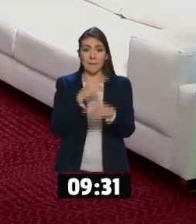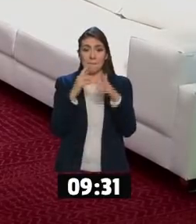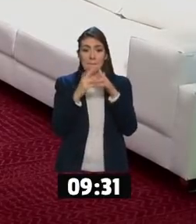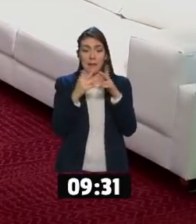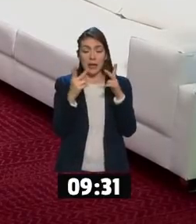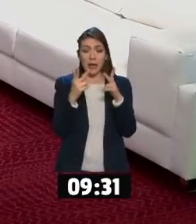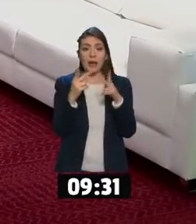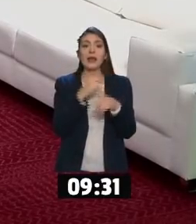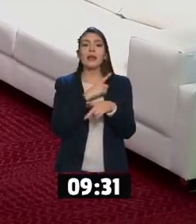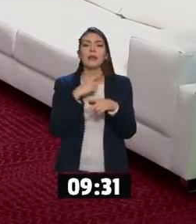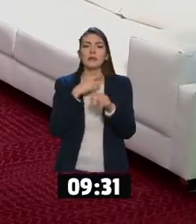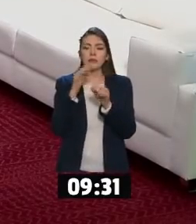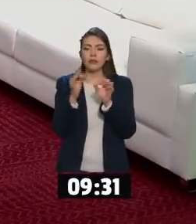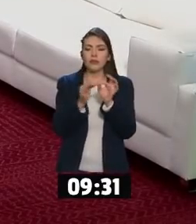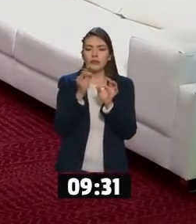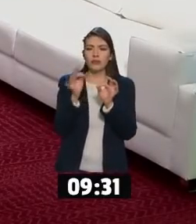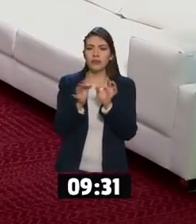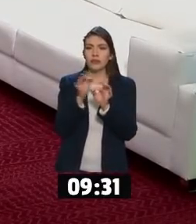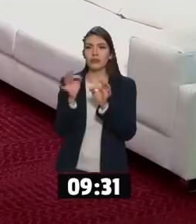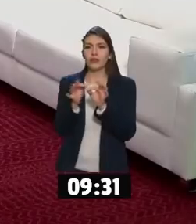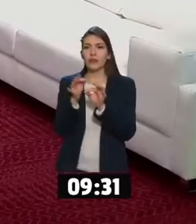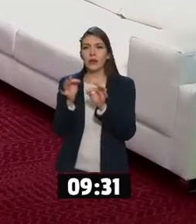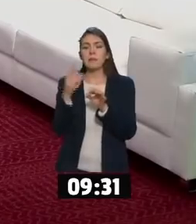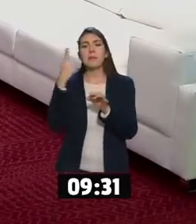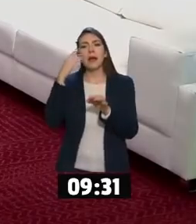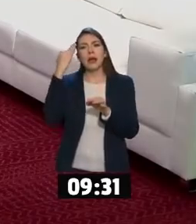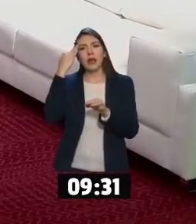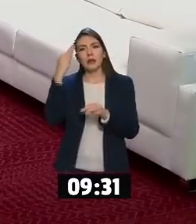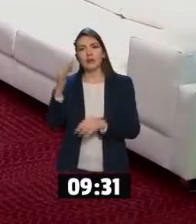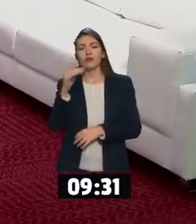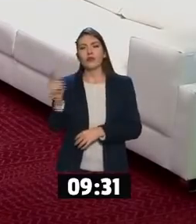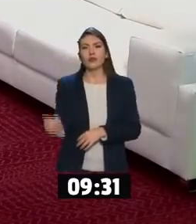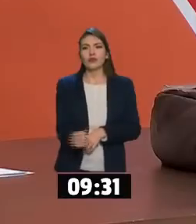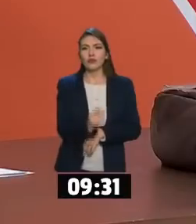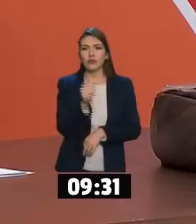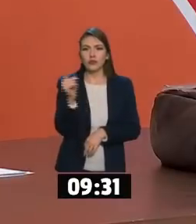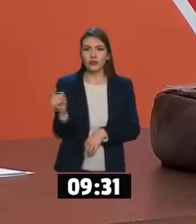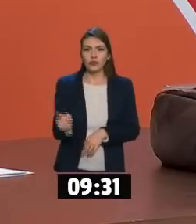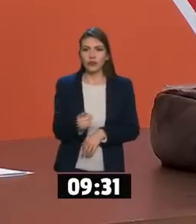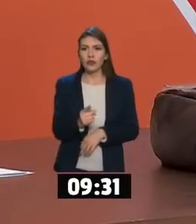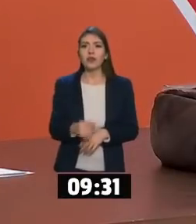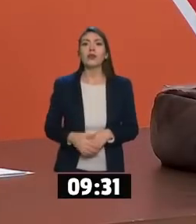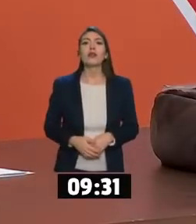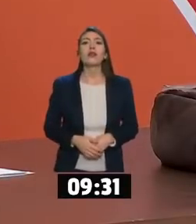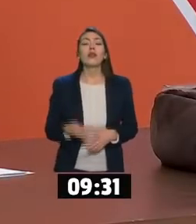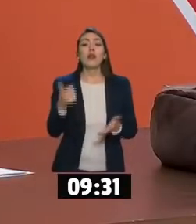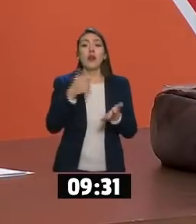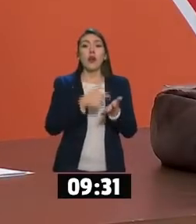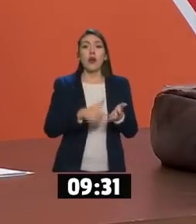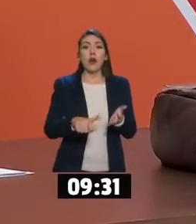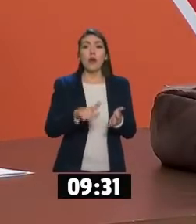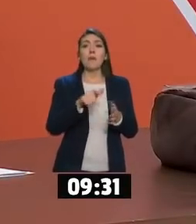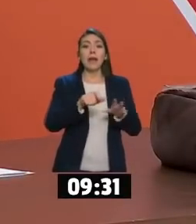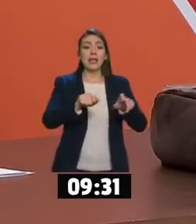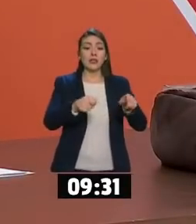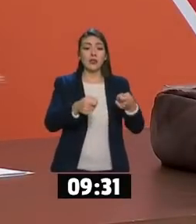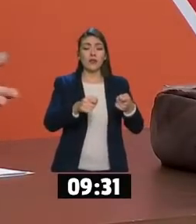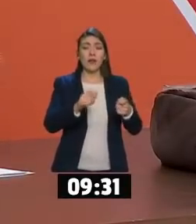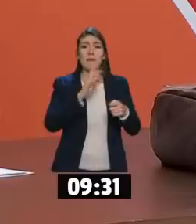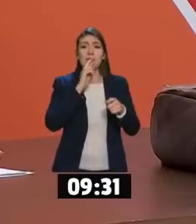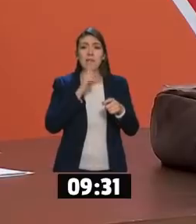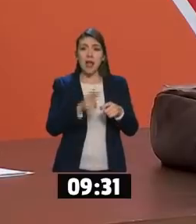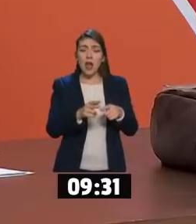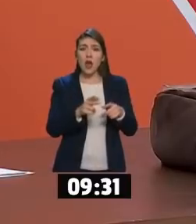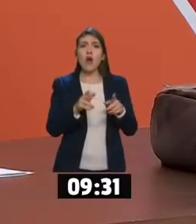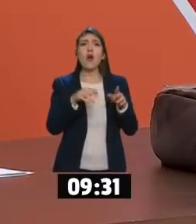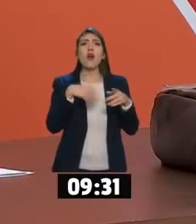cosa era que todo durara más. Tenías que comprar la mejor estufota, el mejor refrigeradorzote de así machichón, para que te